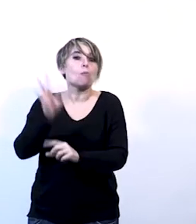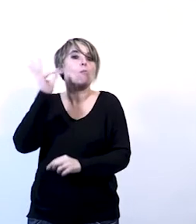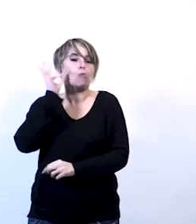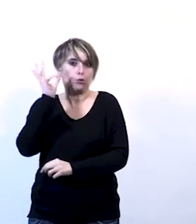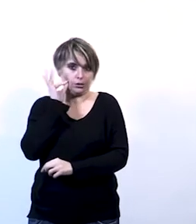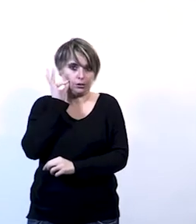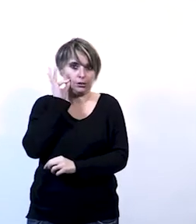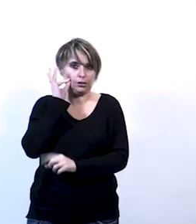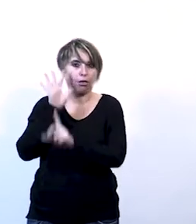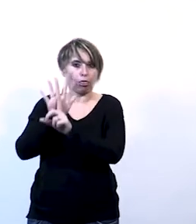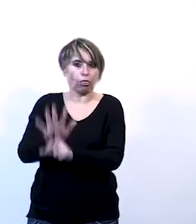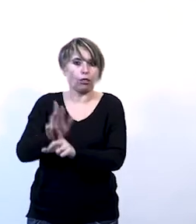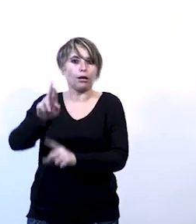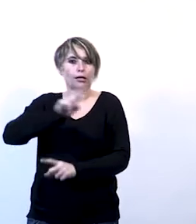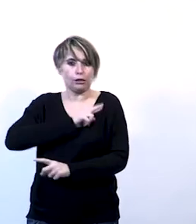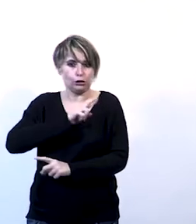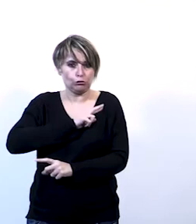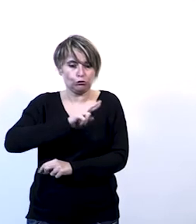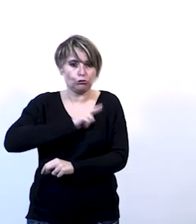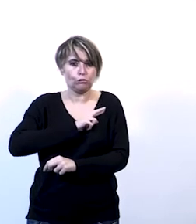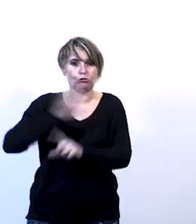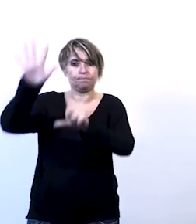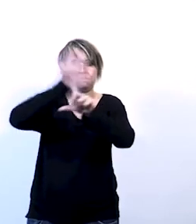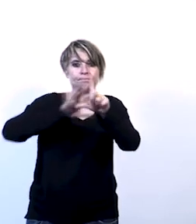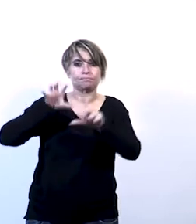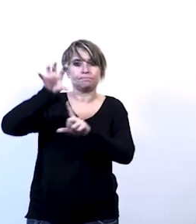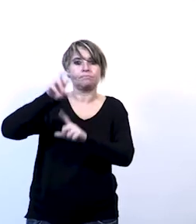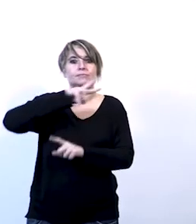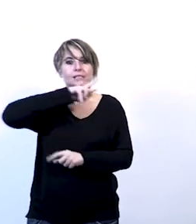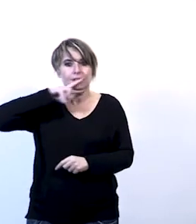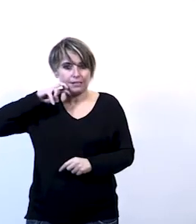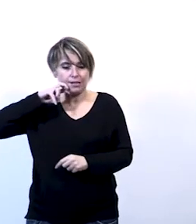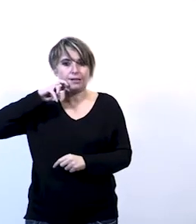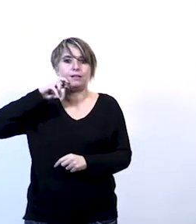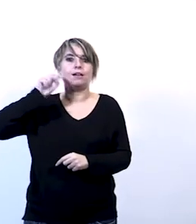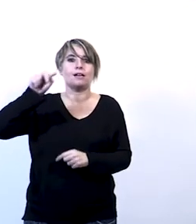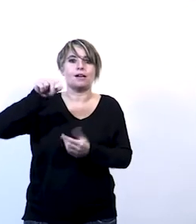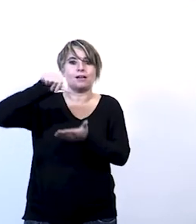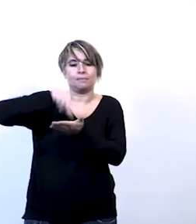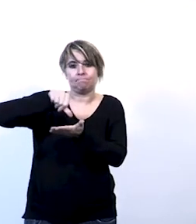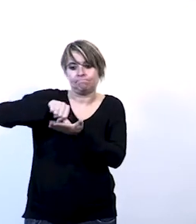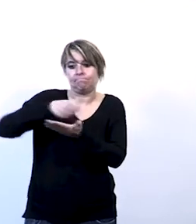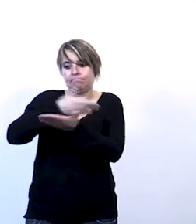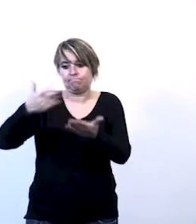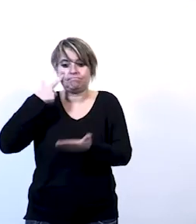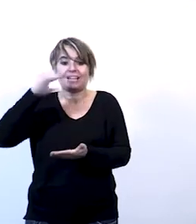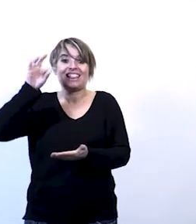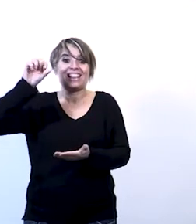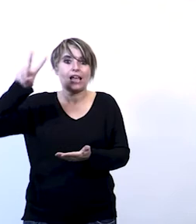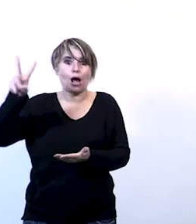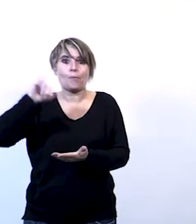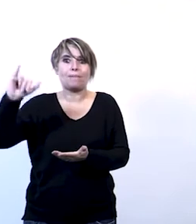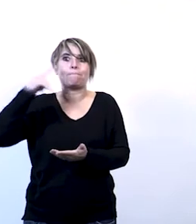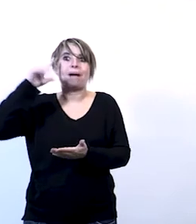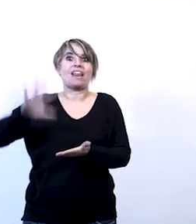mujeres en su religión en el Estado de Israel. Y al margen de, claro, de Tel Aviv, como vendida como